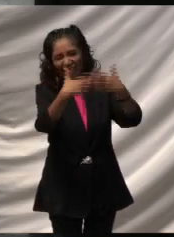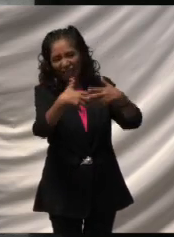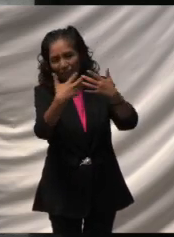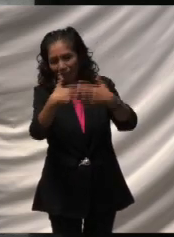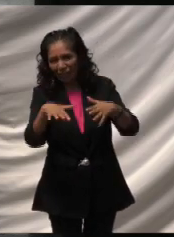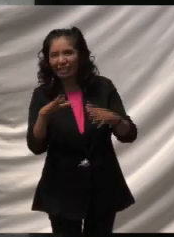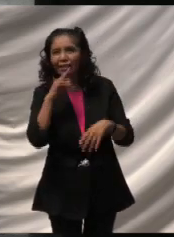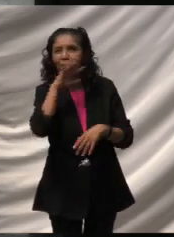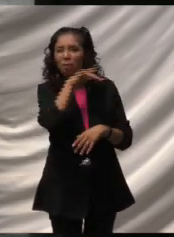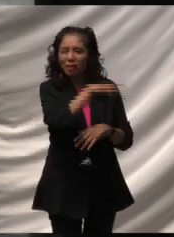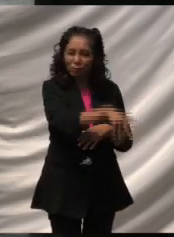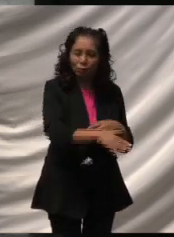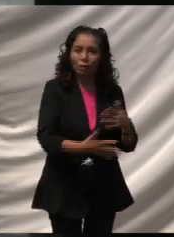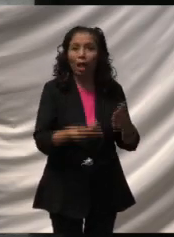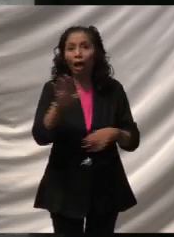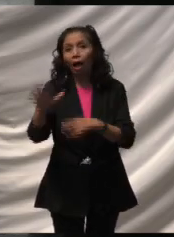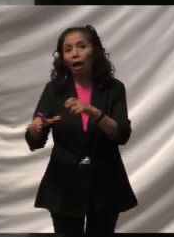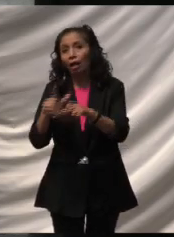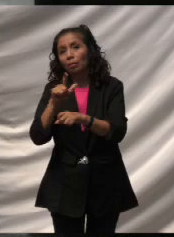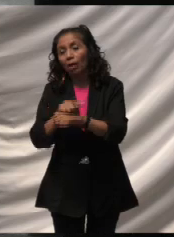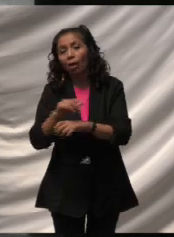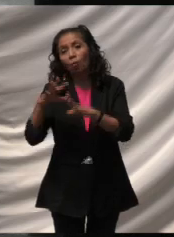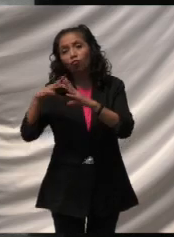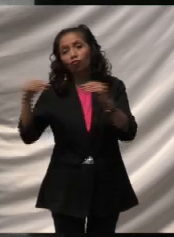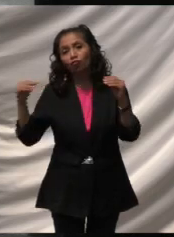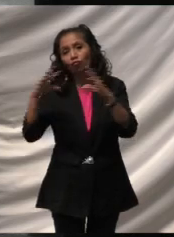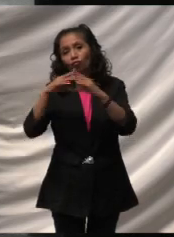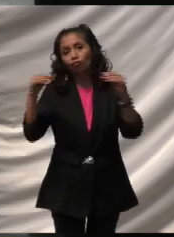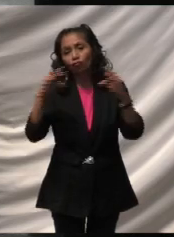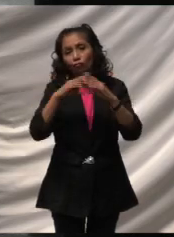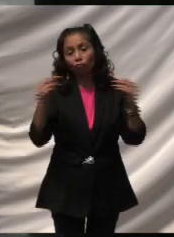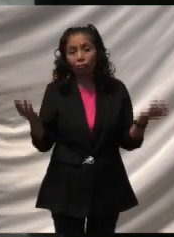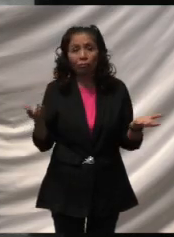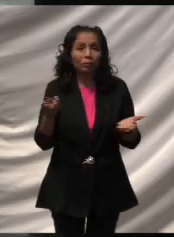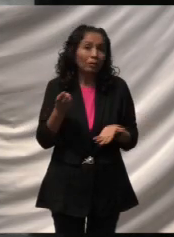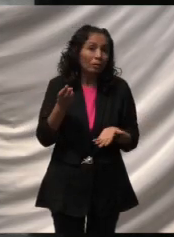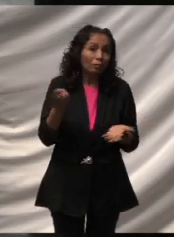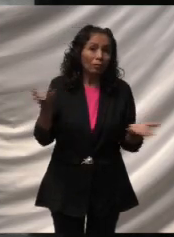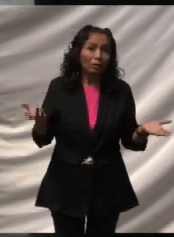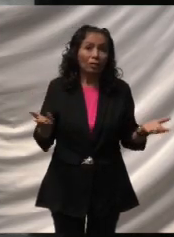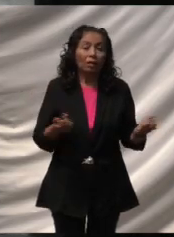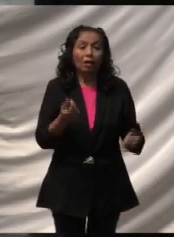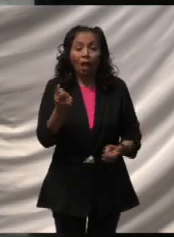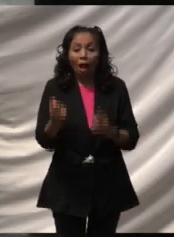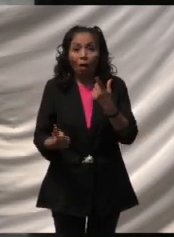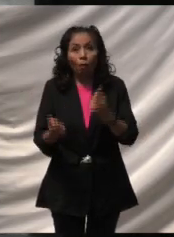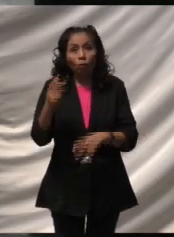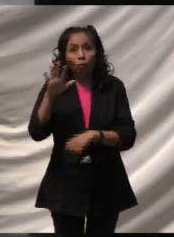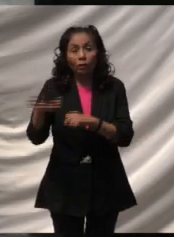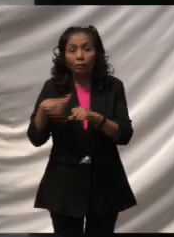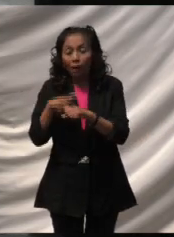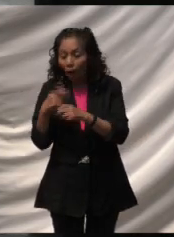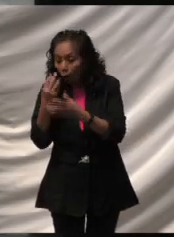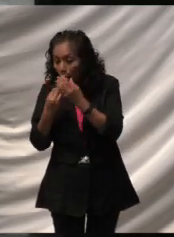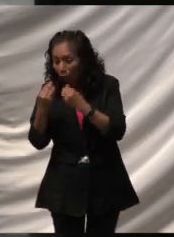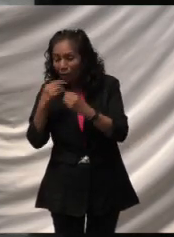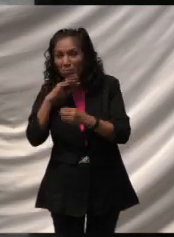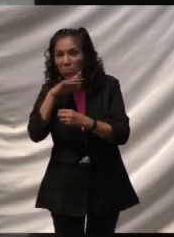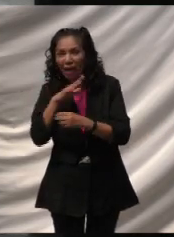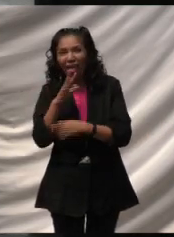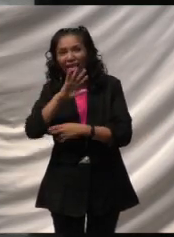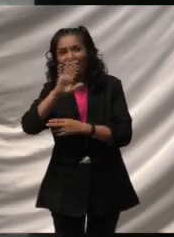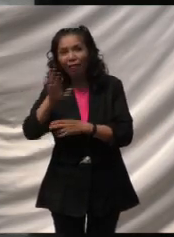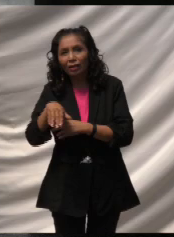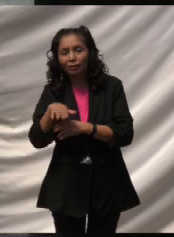empresas y basura, muchos animales se estaban extinguiendo, solo por el simple hecho de que algunos animales ingerían basura y se